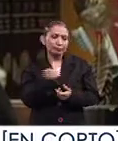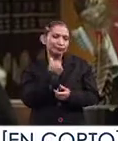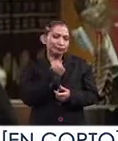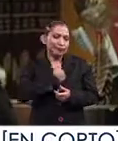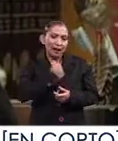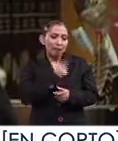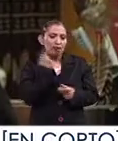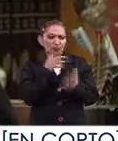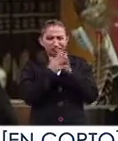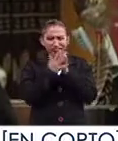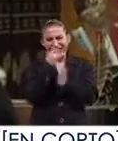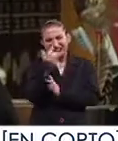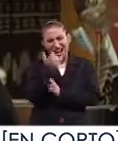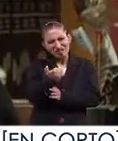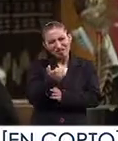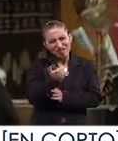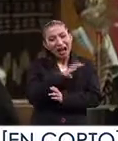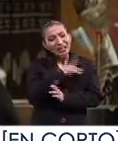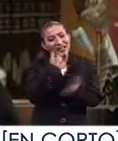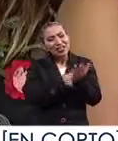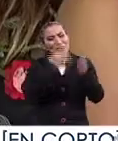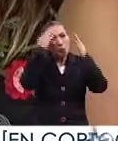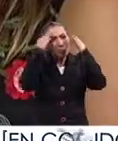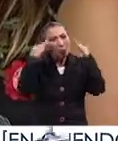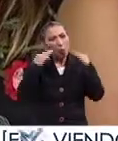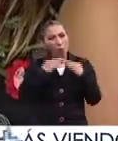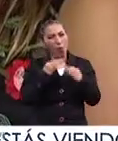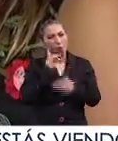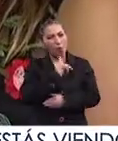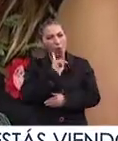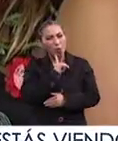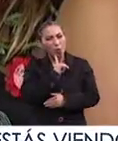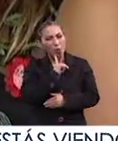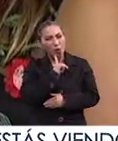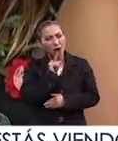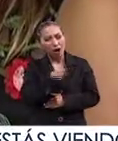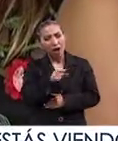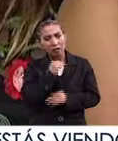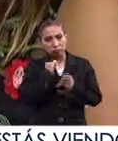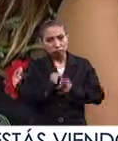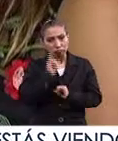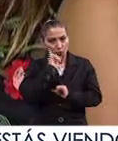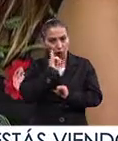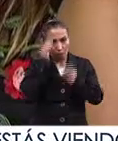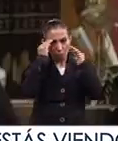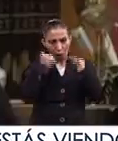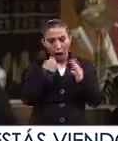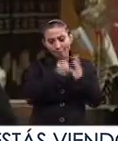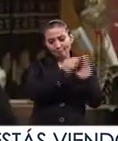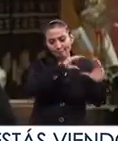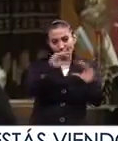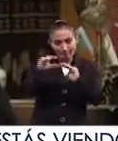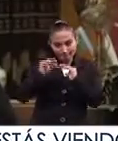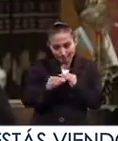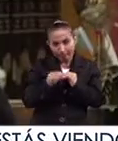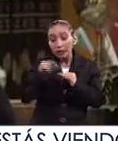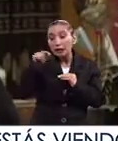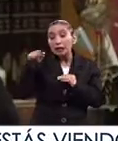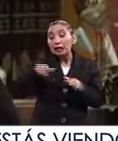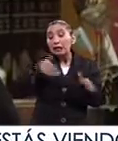desafortunadamente, pero una combinación muy rara. Era de monjas, se encargaban las monjas de toda la cuestión didáctica